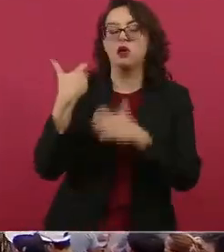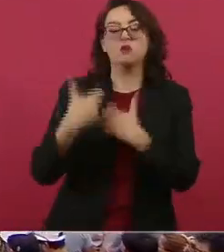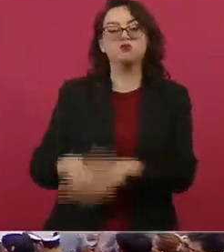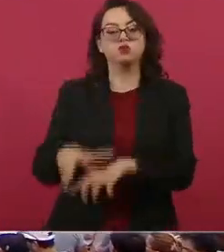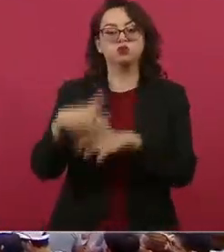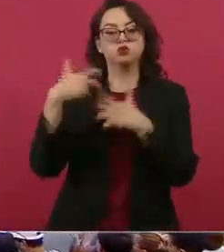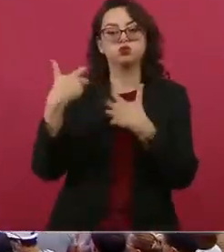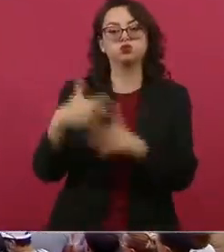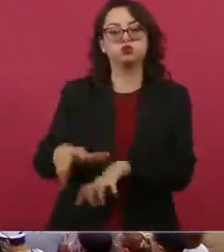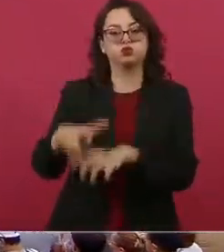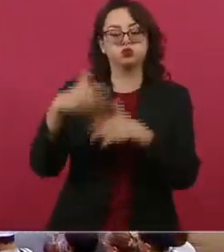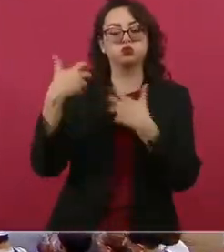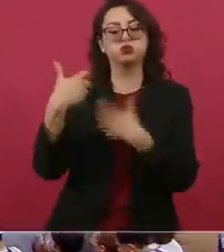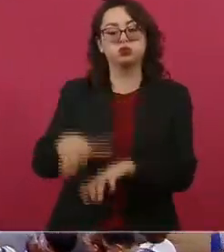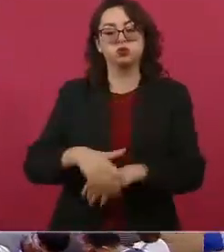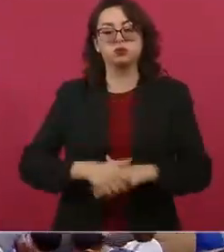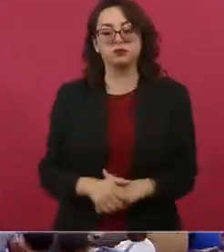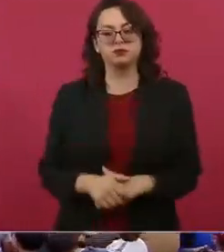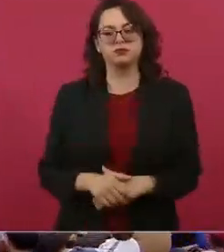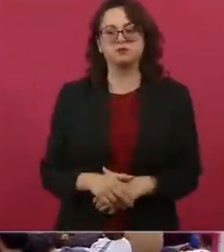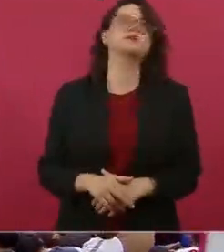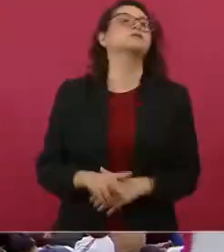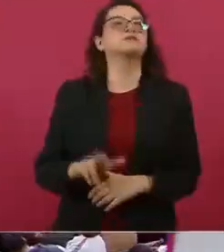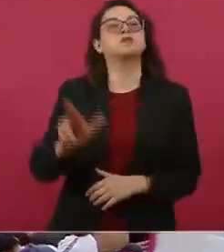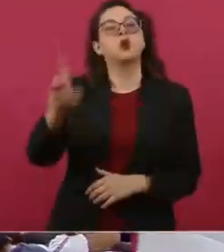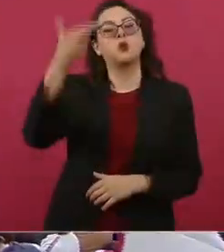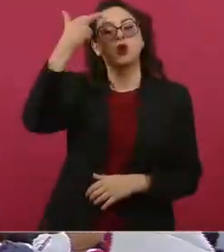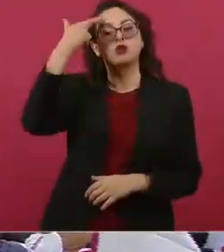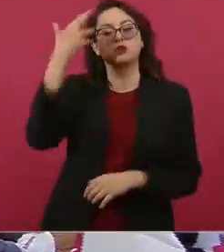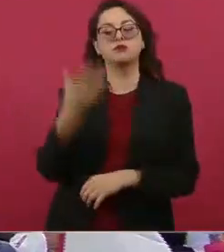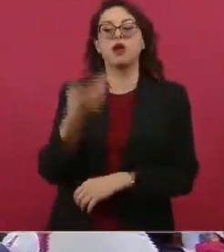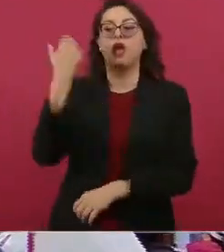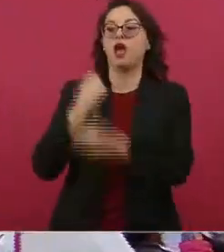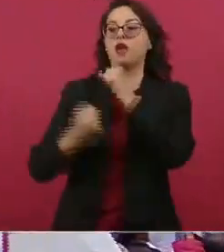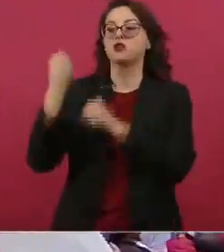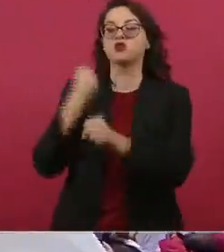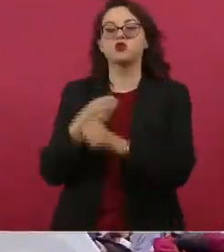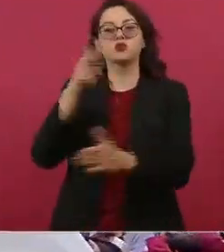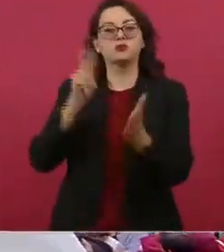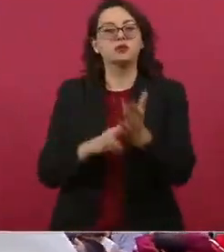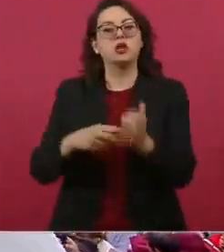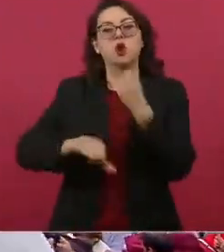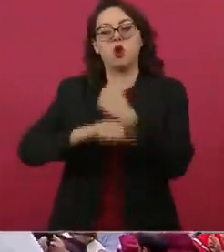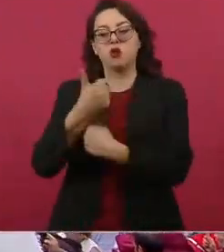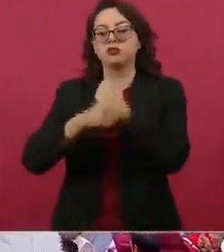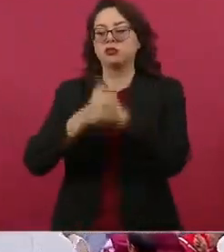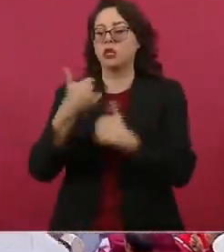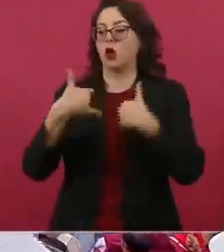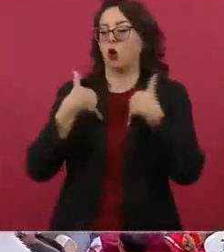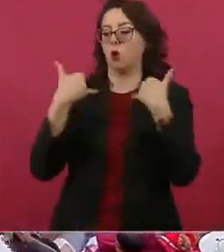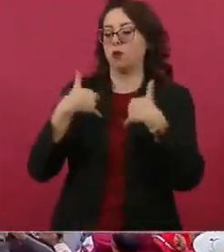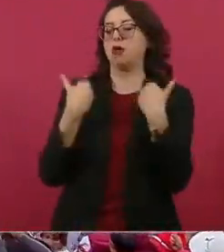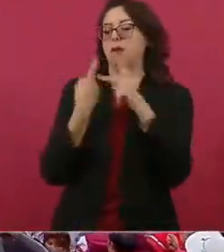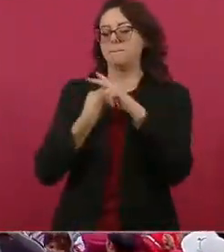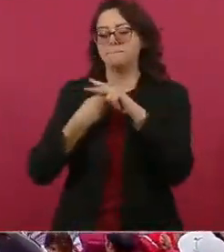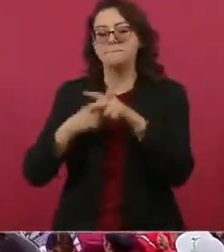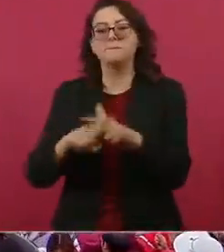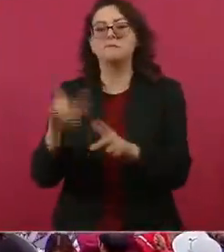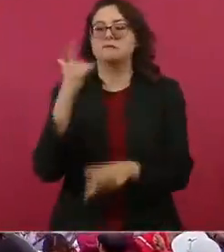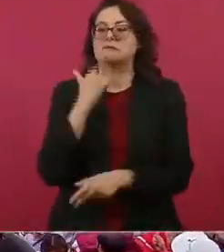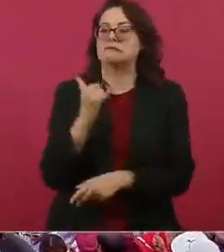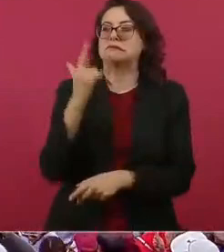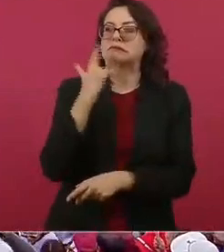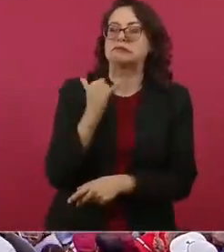era el escenario en aquel 2011 cuando nuestra organización tomaba forma. El panorama era sombrío.